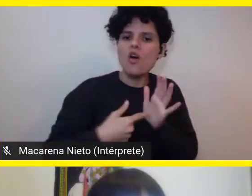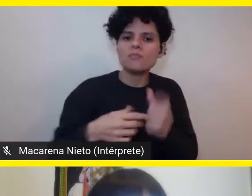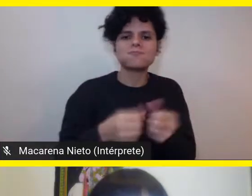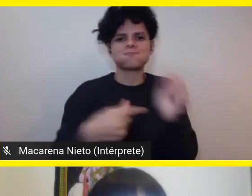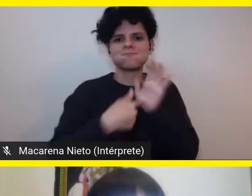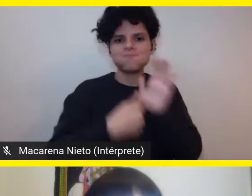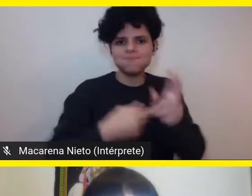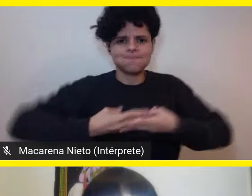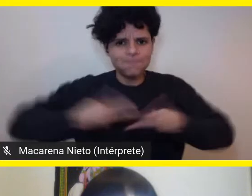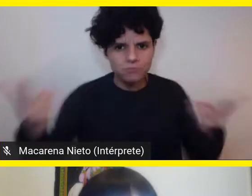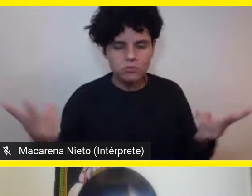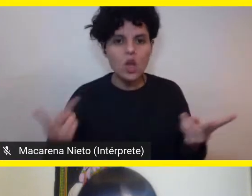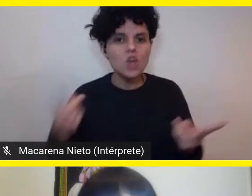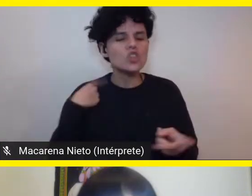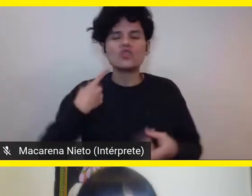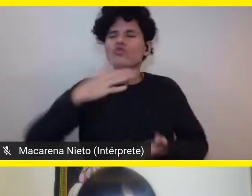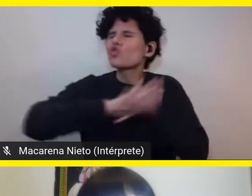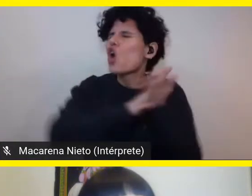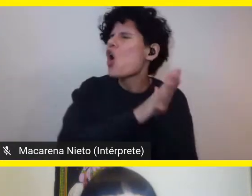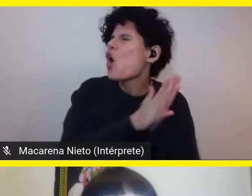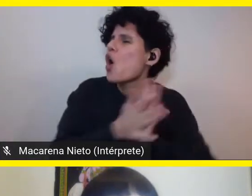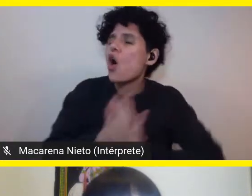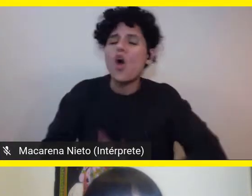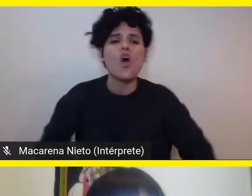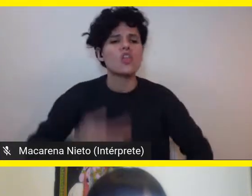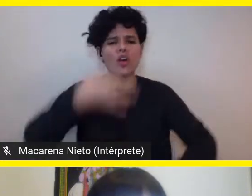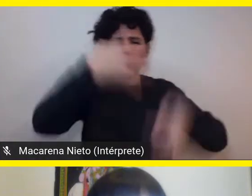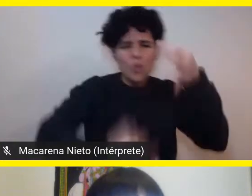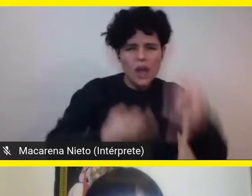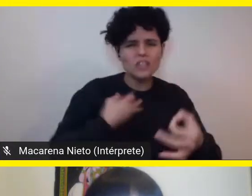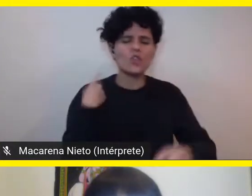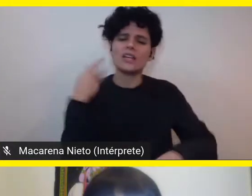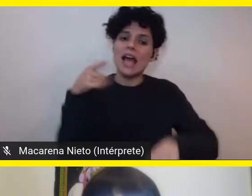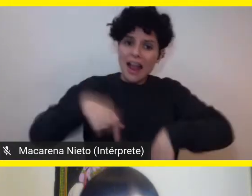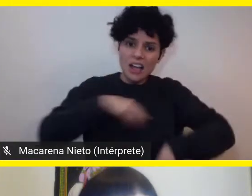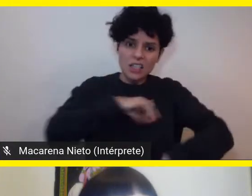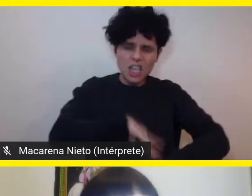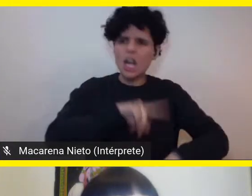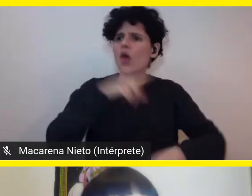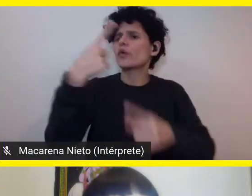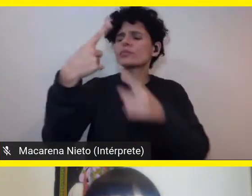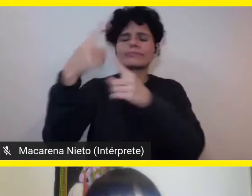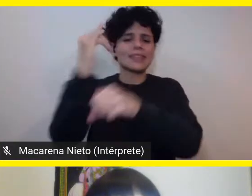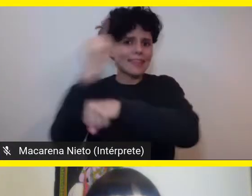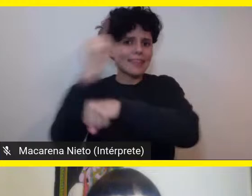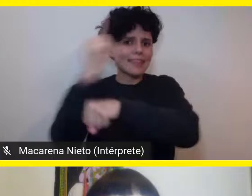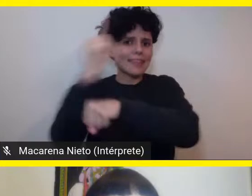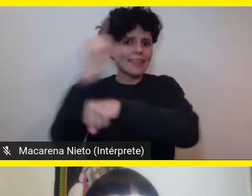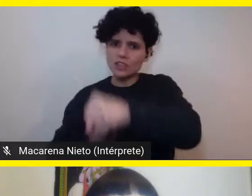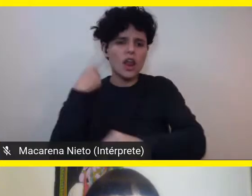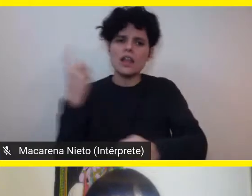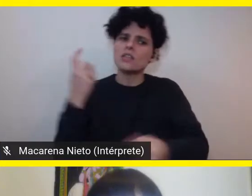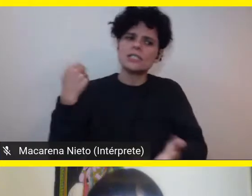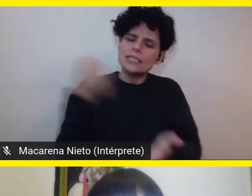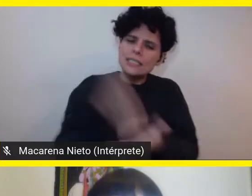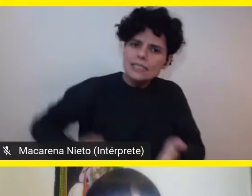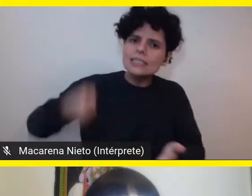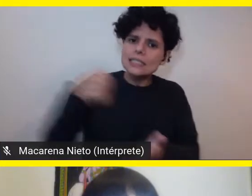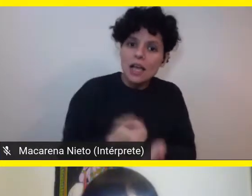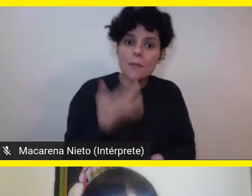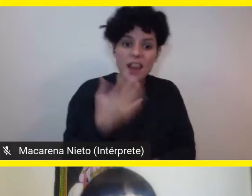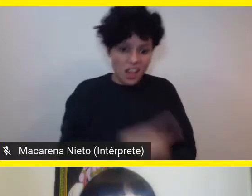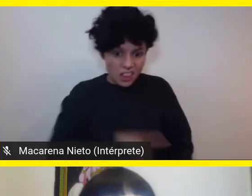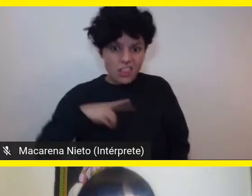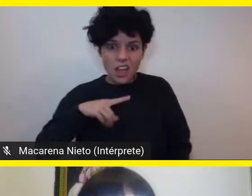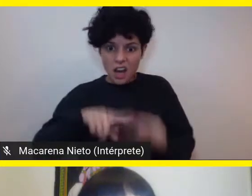instancias judiciales en Chile o en el extranjero, pero voy a seguir denunciando y luchando porque la dignidad y la justicia se